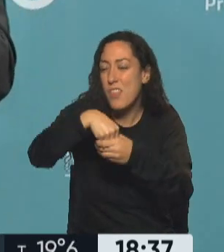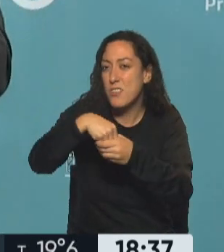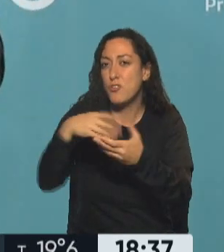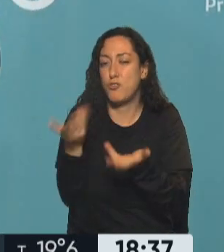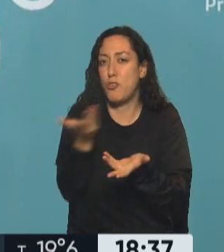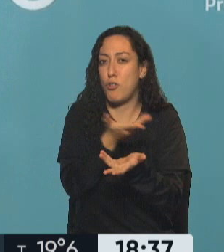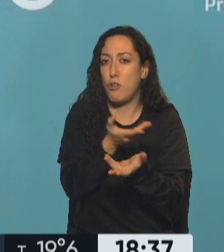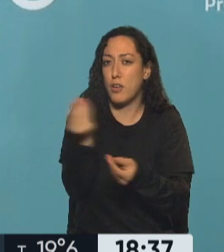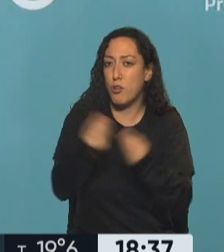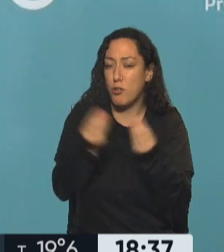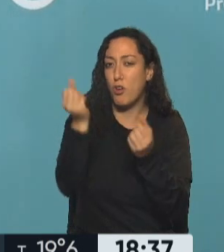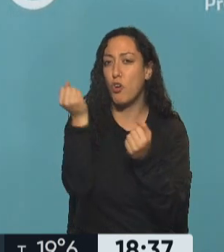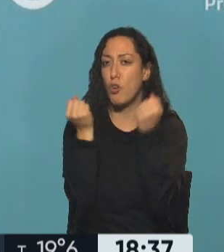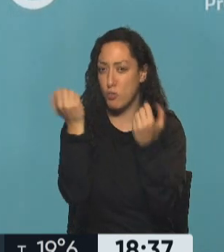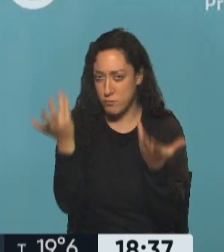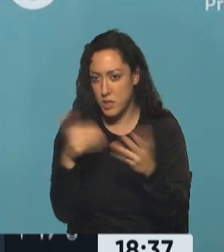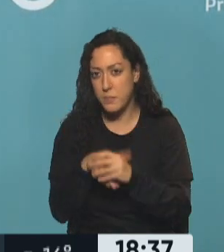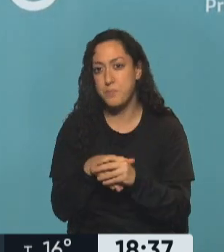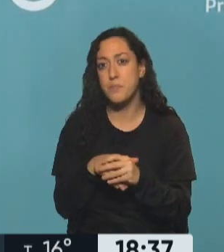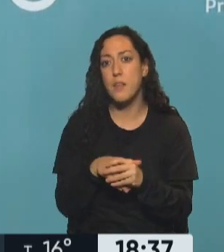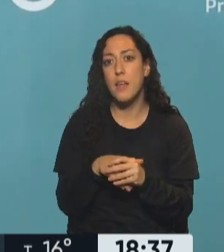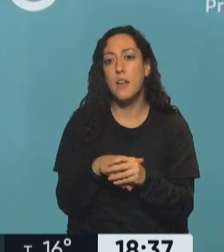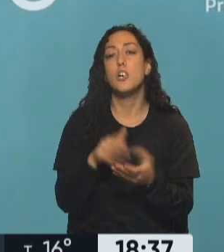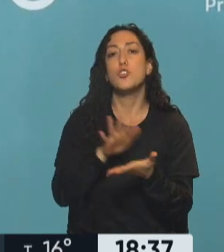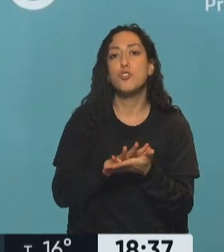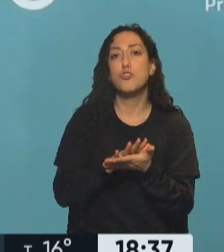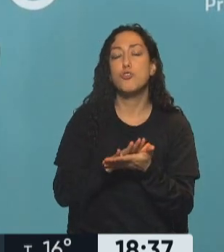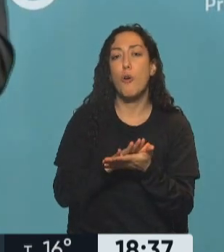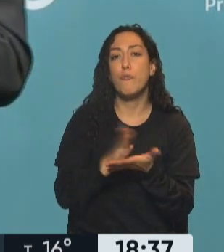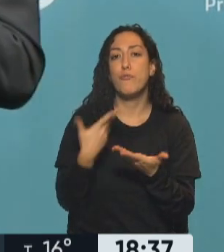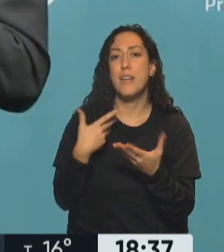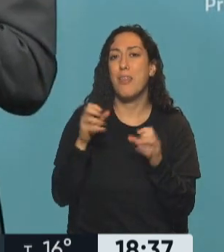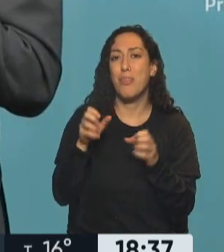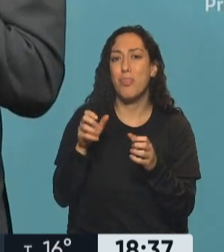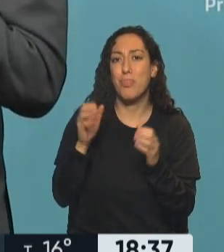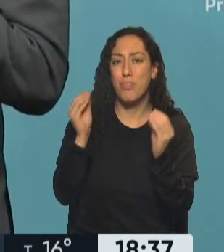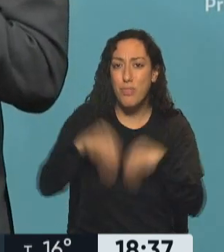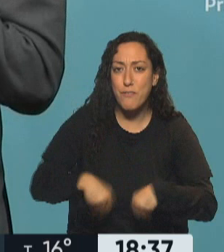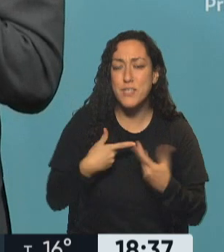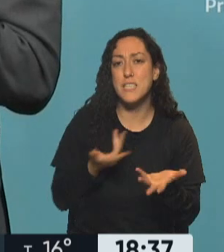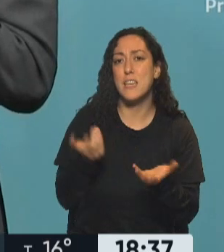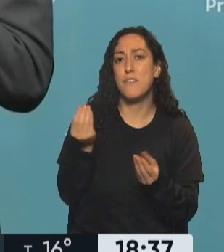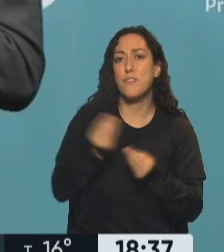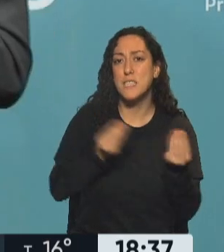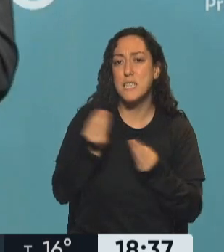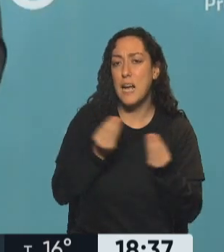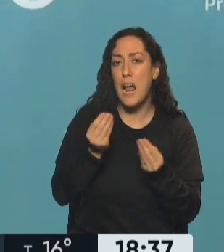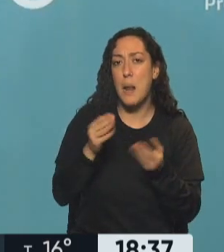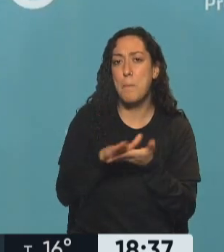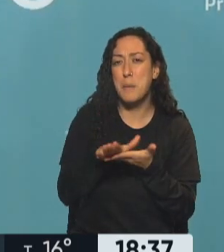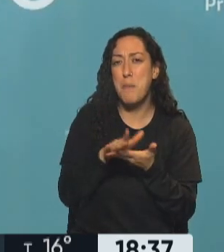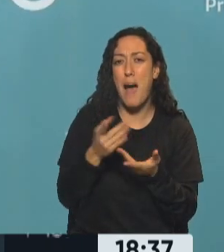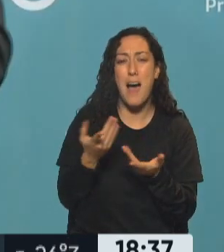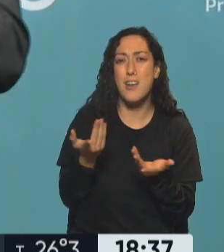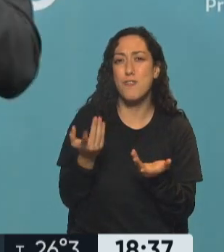Argentina necesita poder reducir el déficit fiscal primario y se emitió un decreto de necesidad